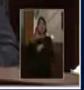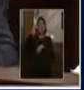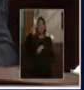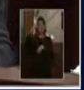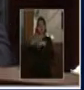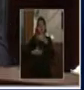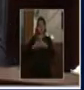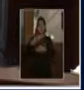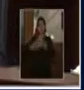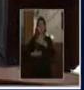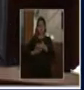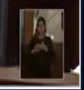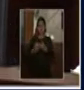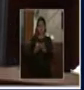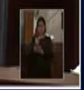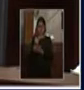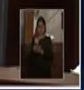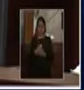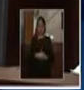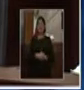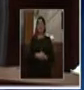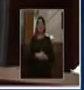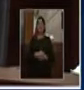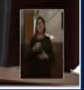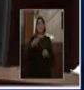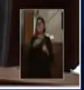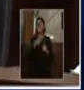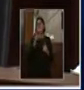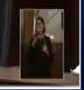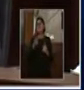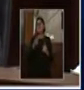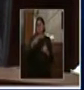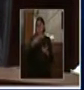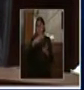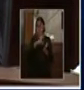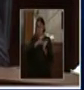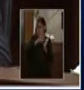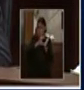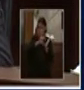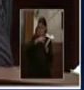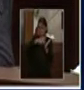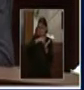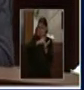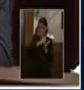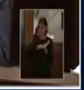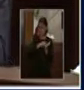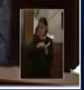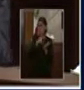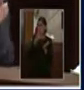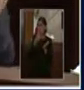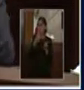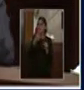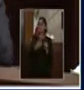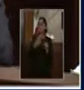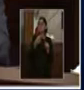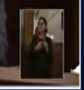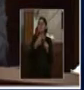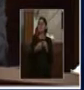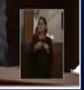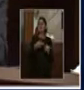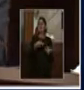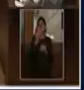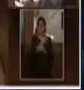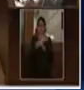No se estaba multando a Morena por lo que hicieron en el fideicomiso. Si estuvo bien manejado, si